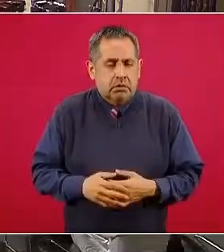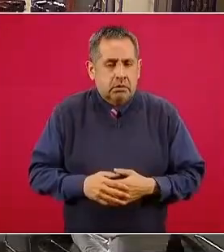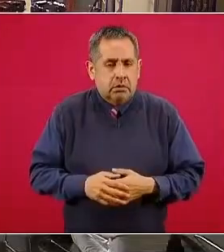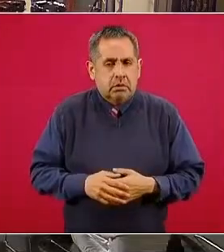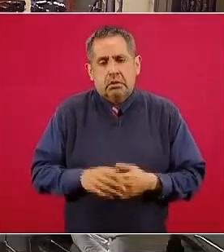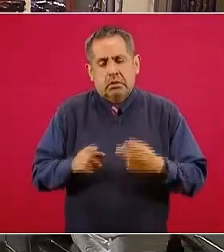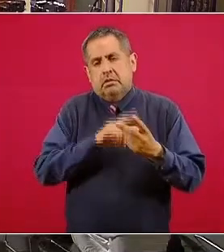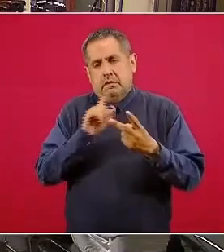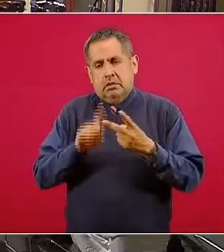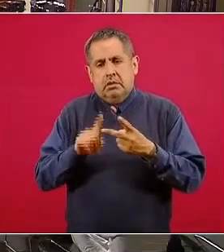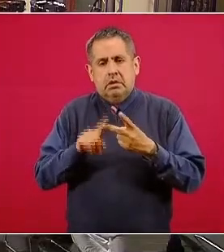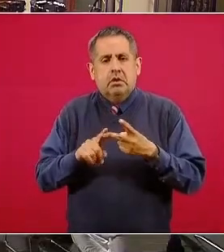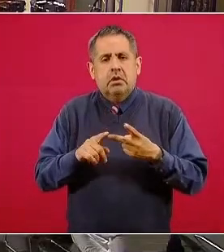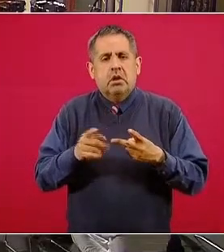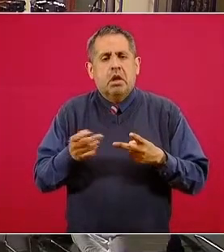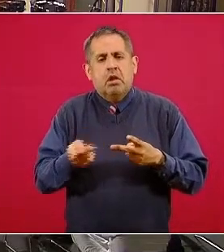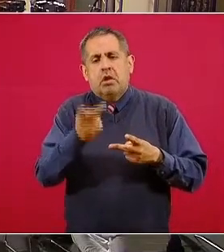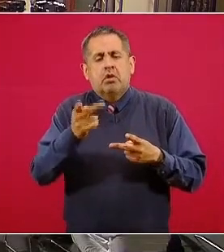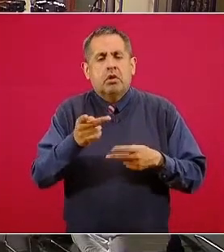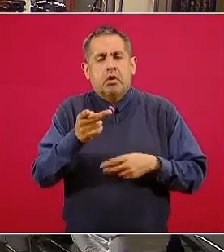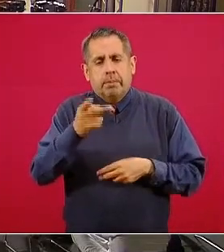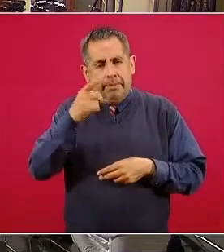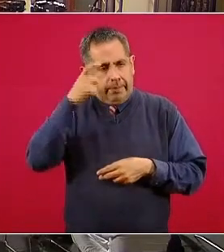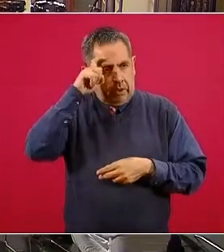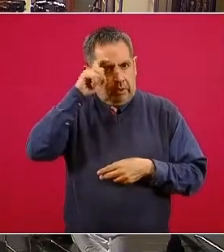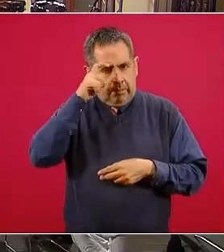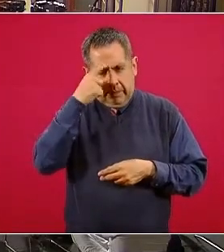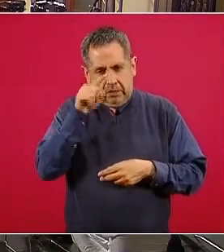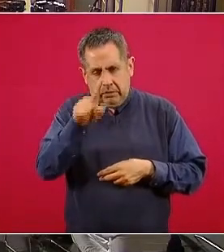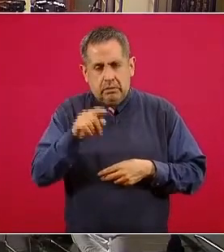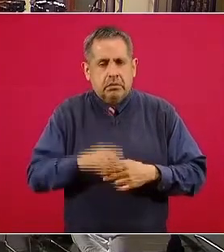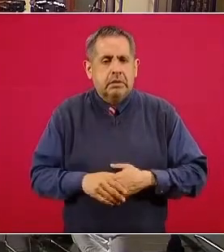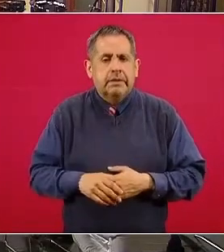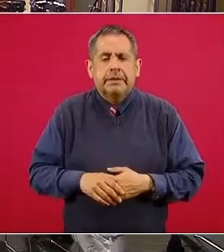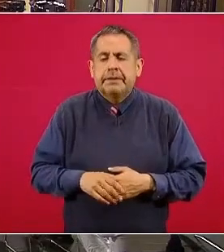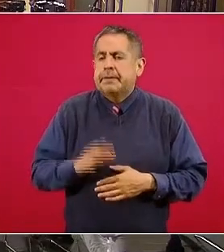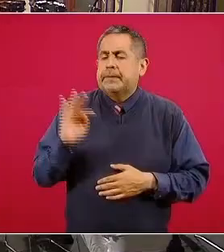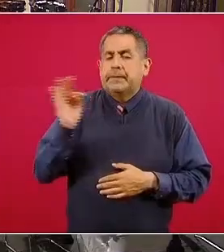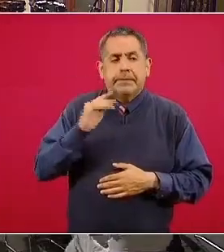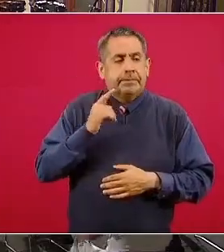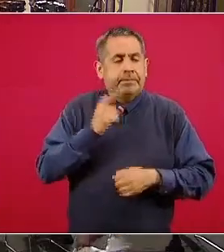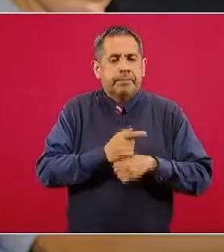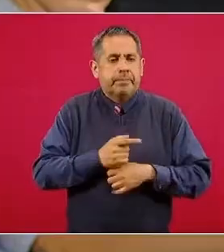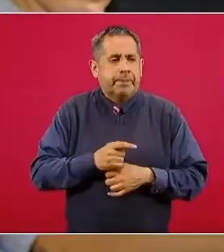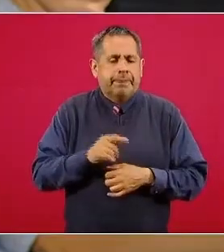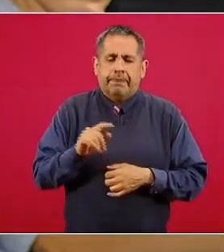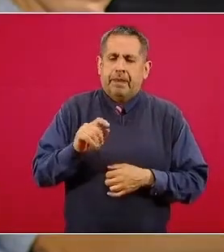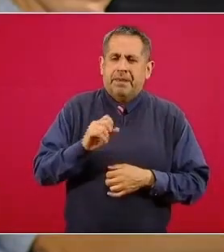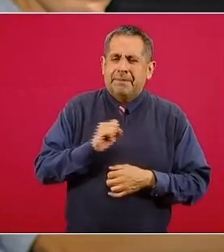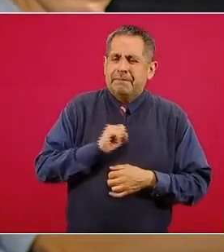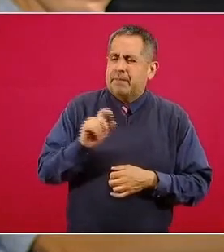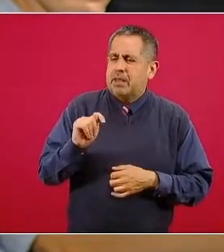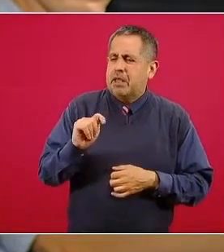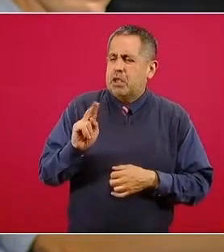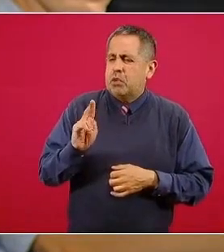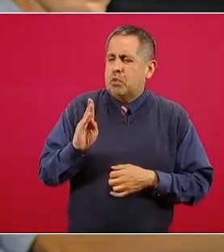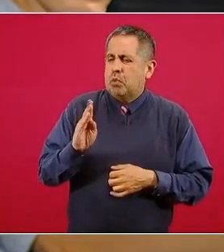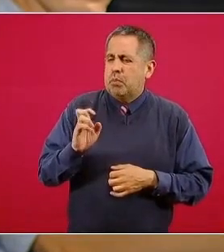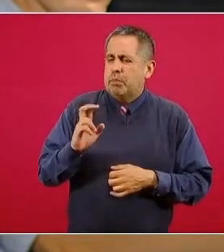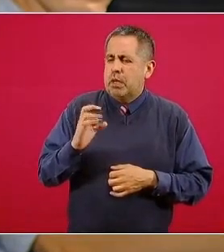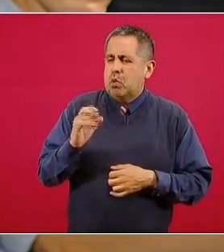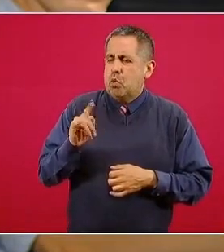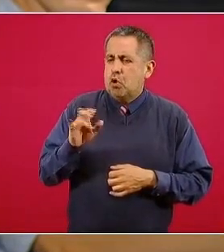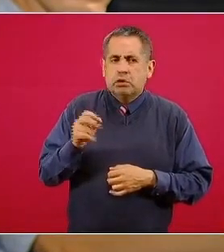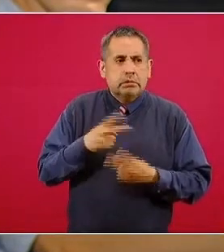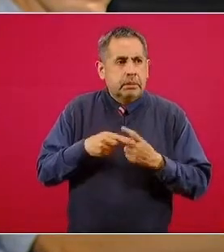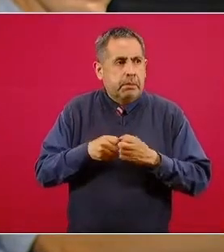permite el doctor Gatell, una pregunta para usted. Se ha detectado que la tuberculosis está creciendo mucho, quizá más al doble